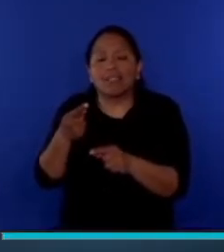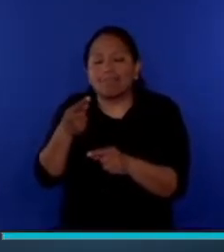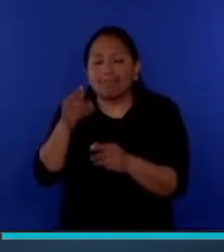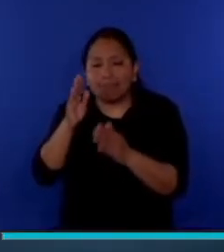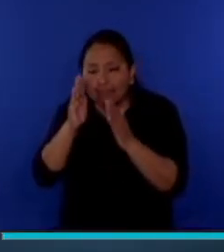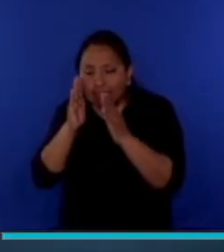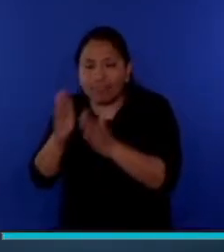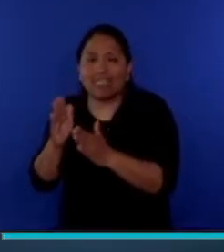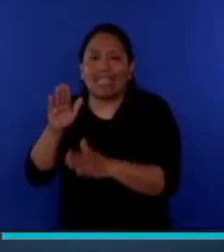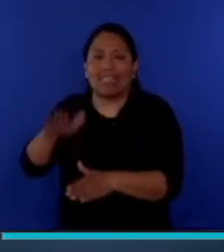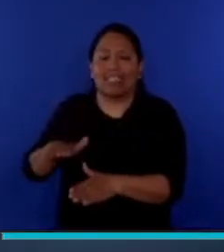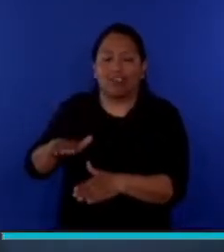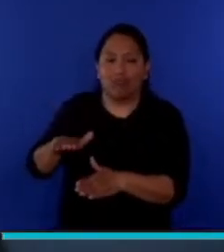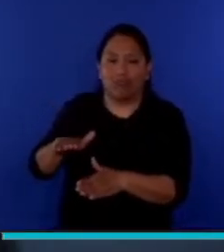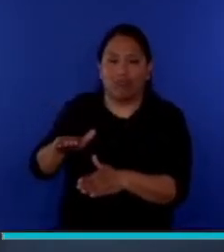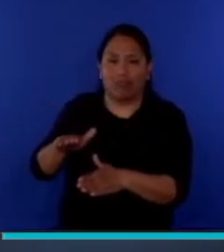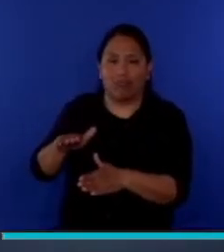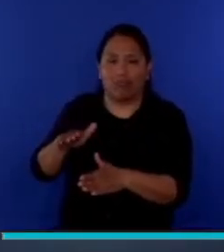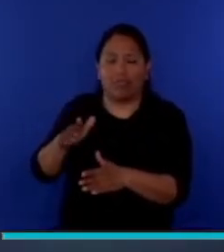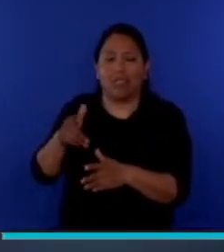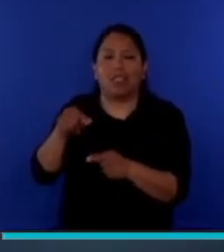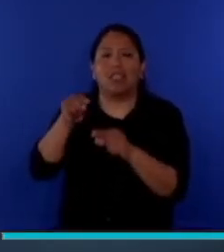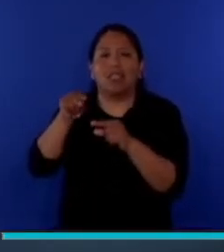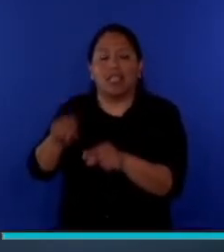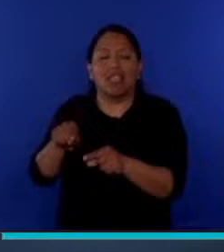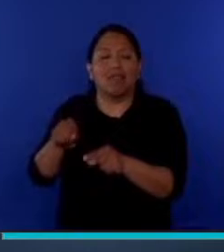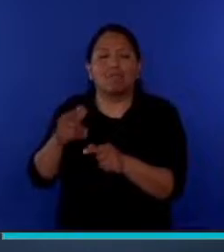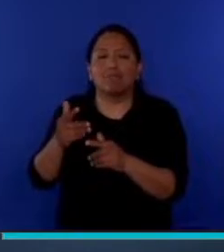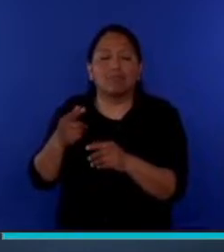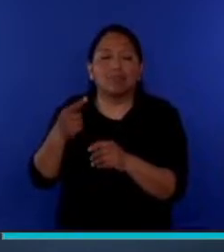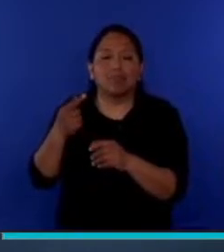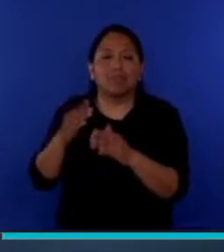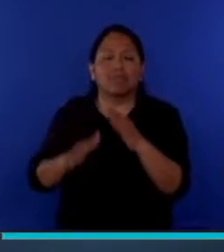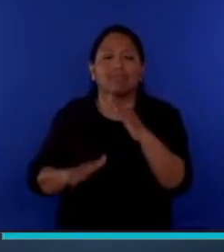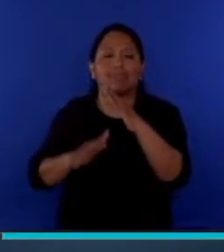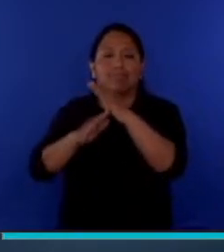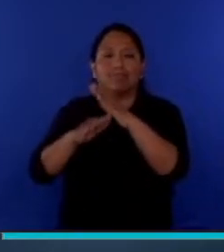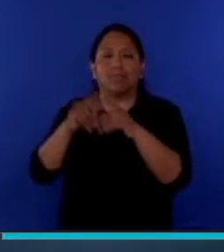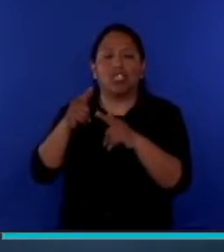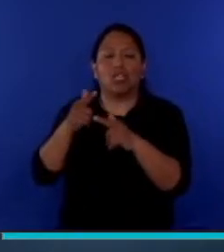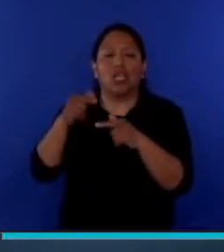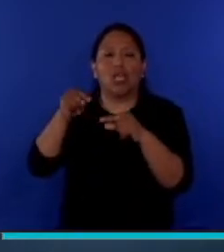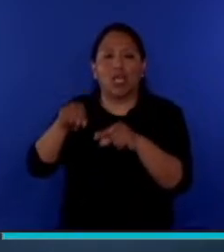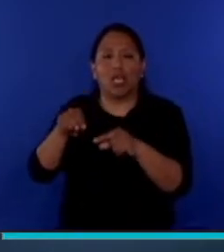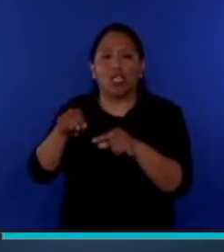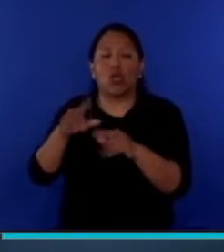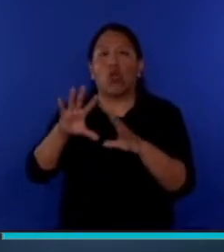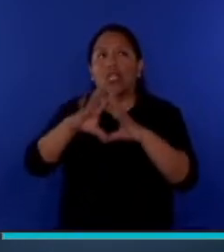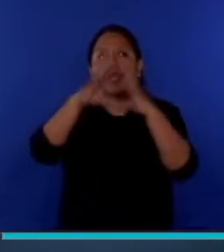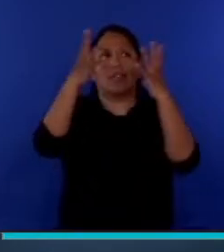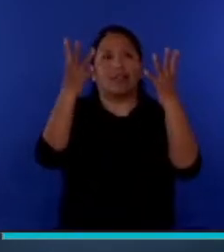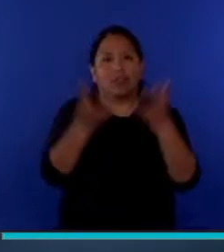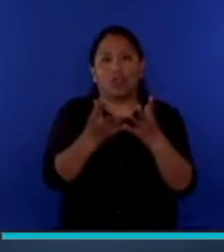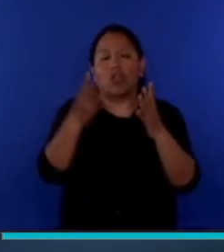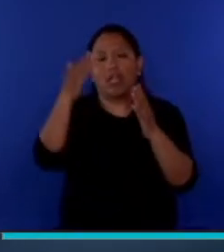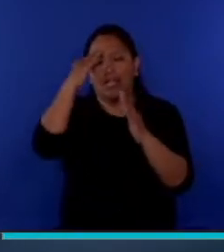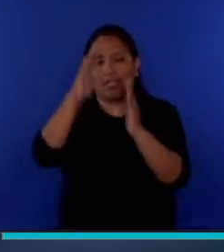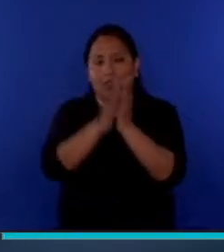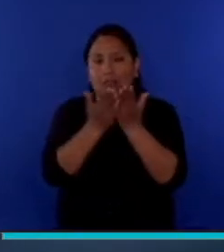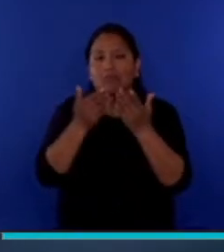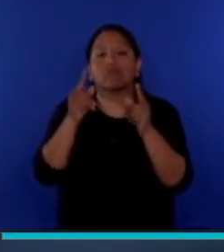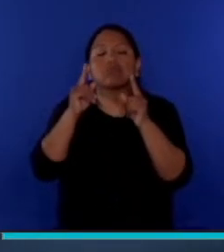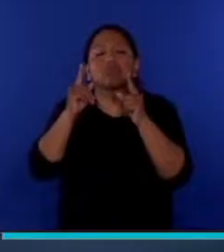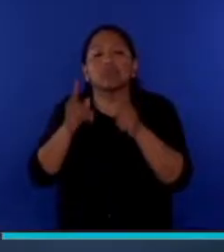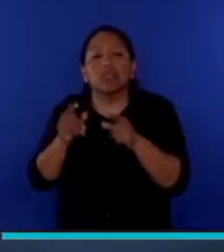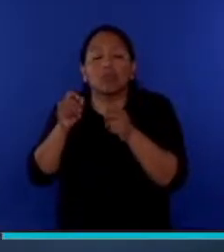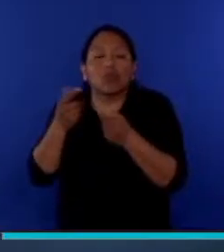niño, en el más alto rango que tiene que tener, porque tiene no solamente jerarquía internacional en la Constitución, sino